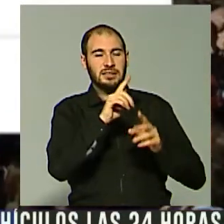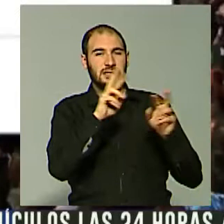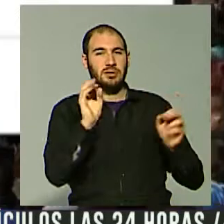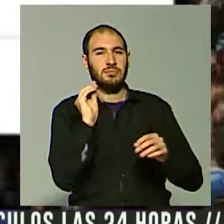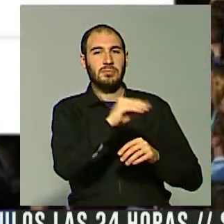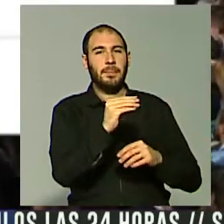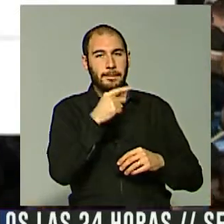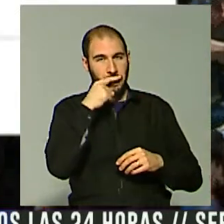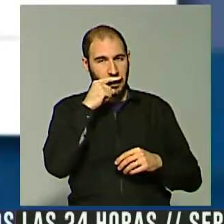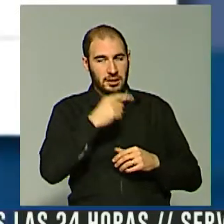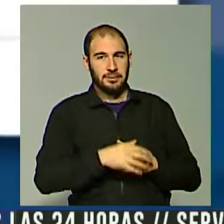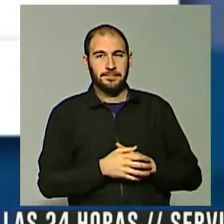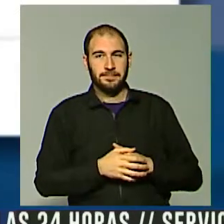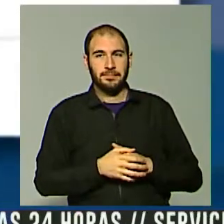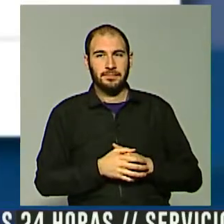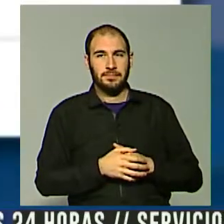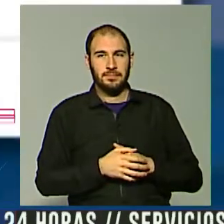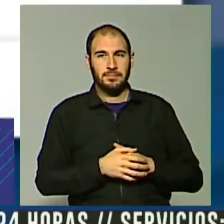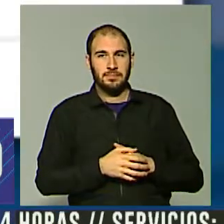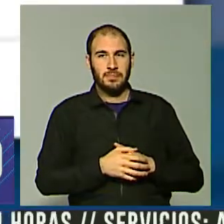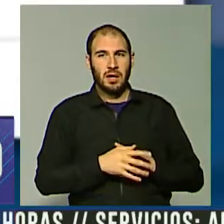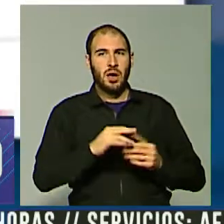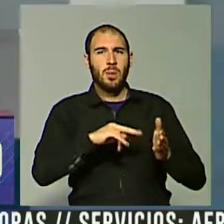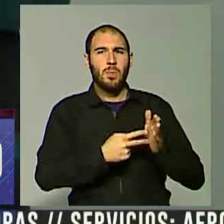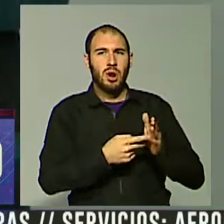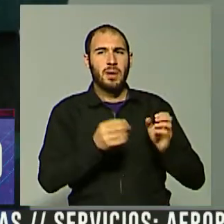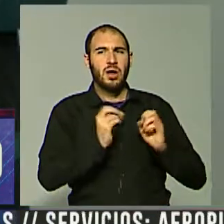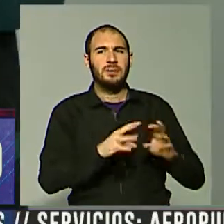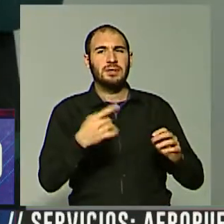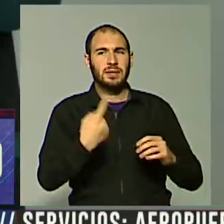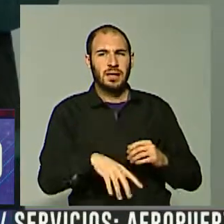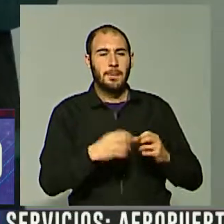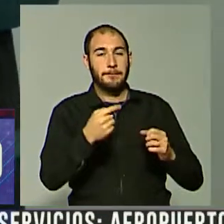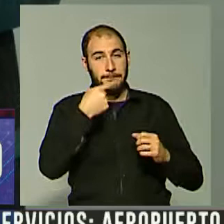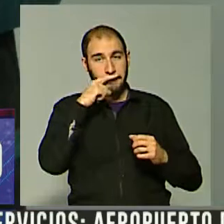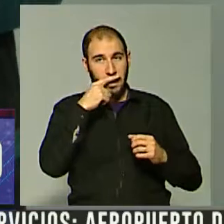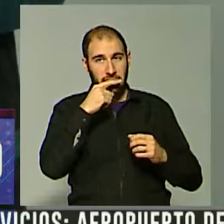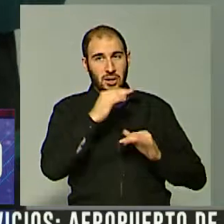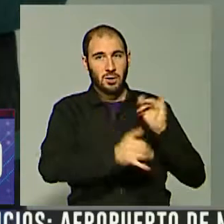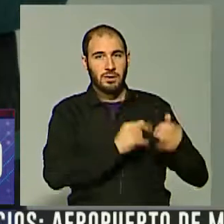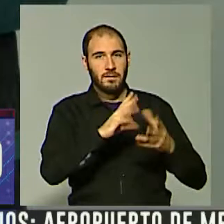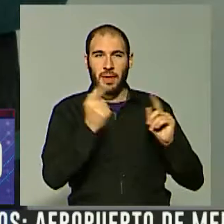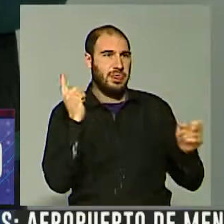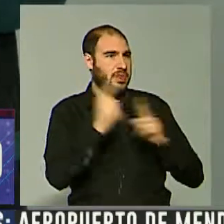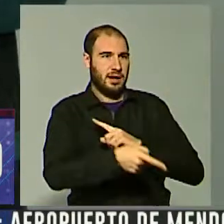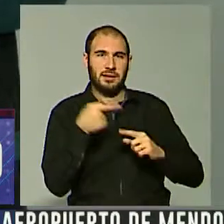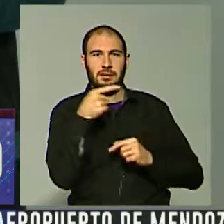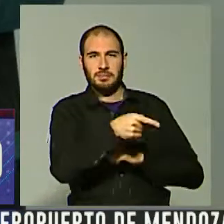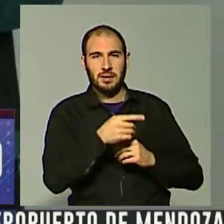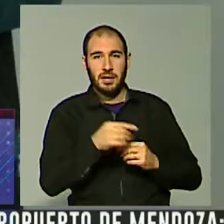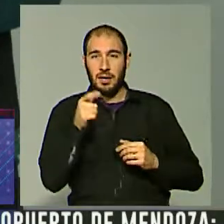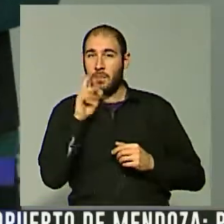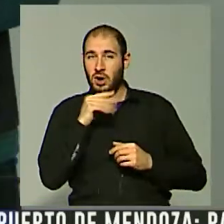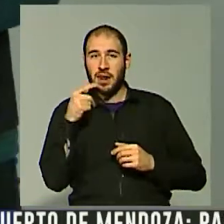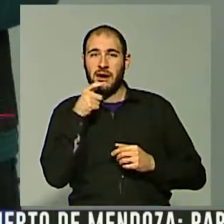al presidente Mauricio Macri, y el problema comenzó puntualmente porque Mauricio Macri hizo alusiones de forma directa a ella. Claro. Y ella salió a